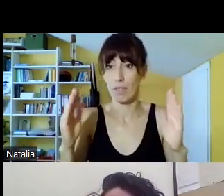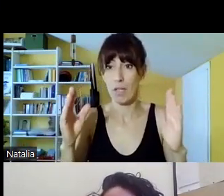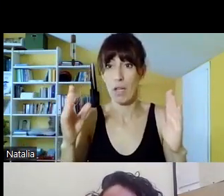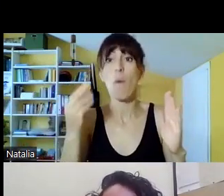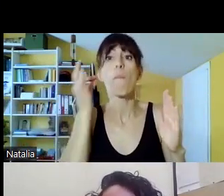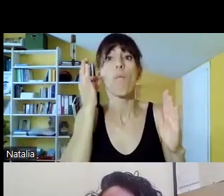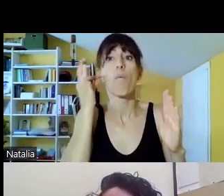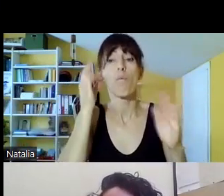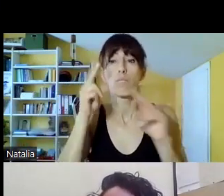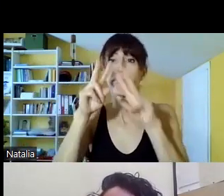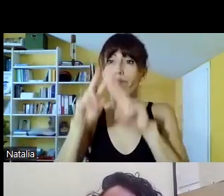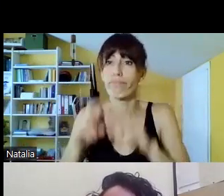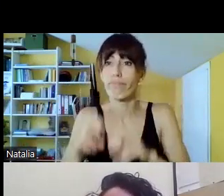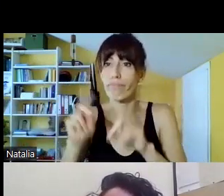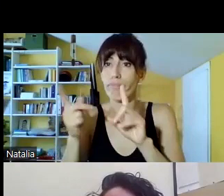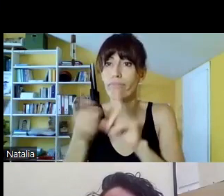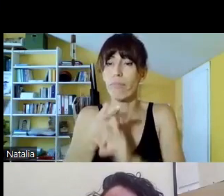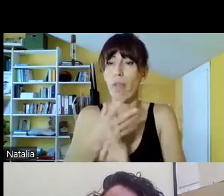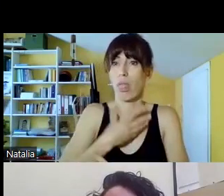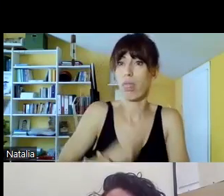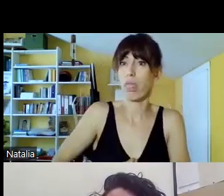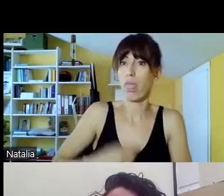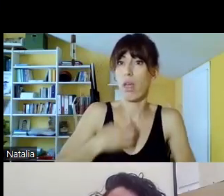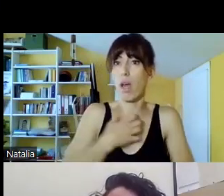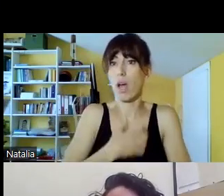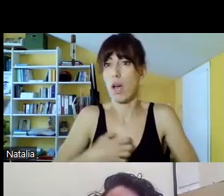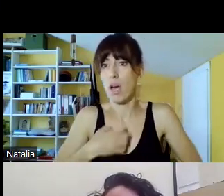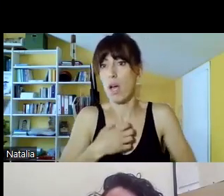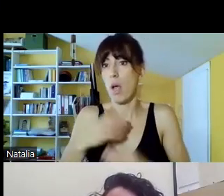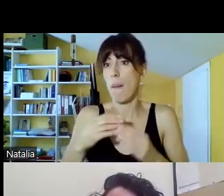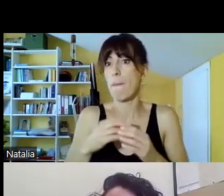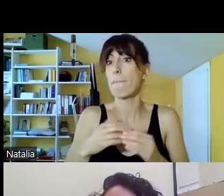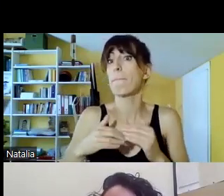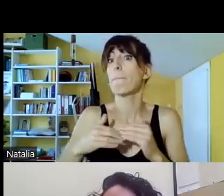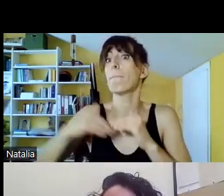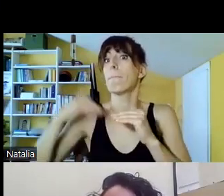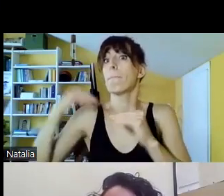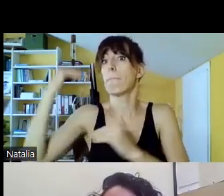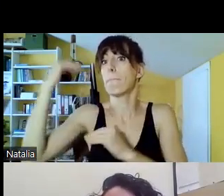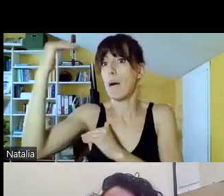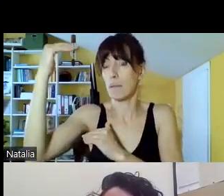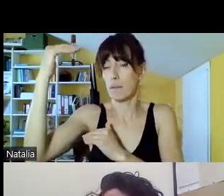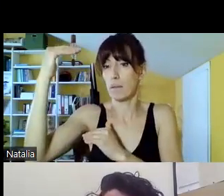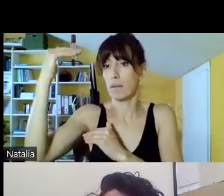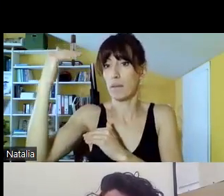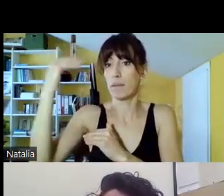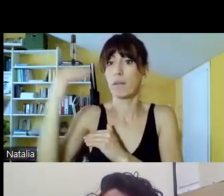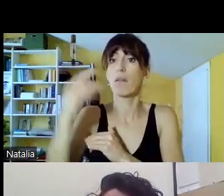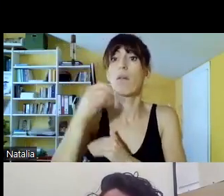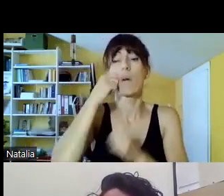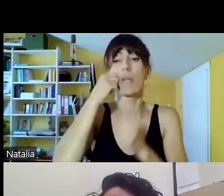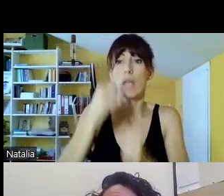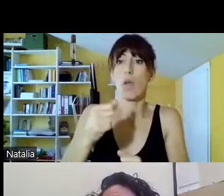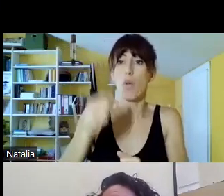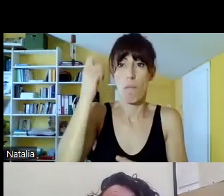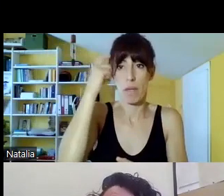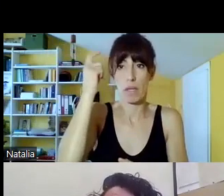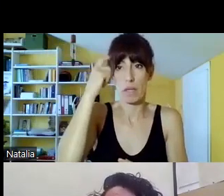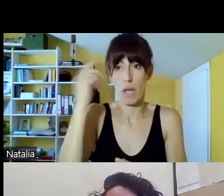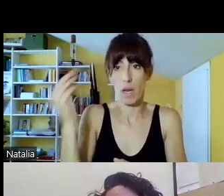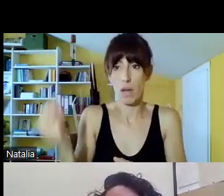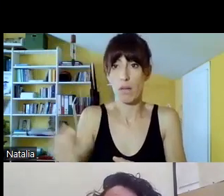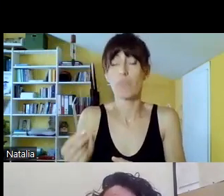diagnosticada de depresión o ansiedad es aún mayor que la proporción de mujeres con mala salud mental. Lo